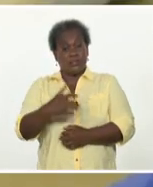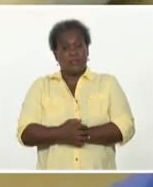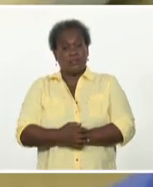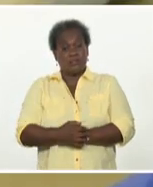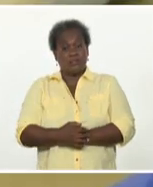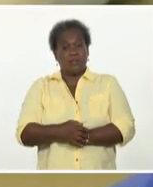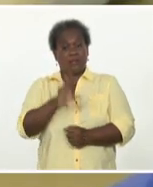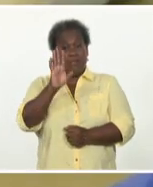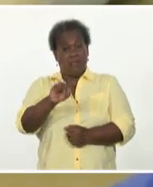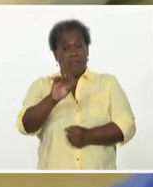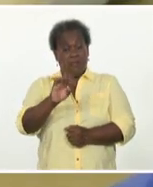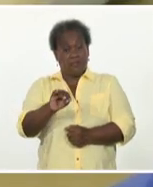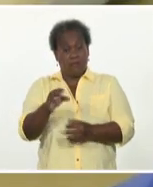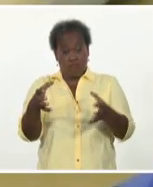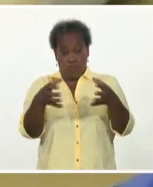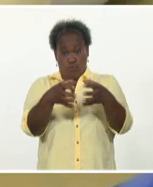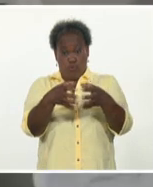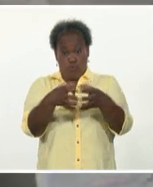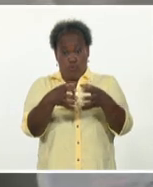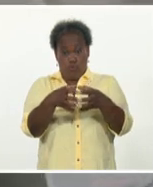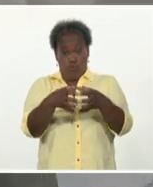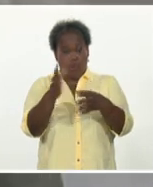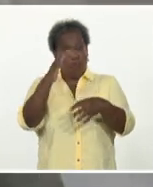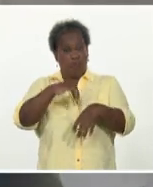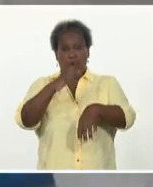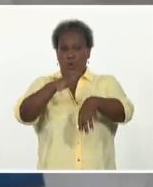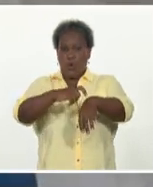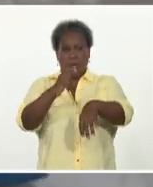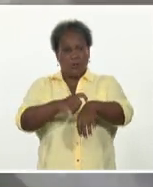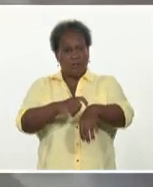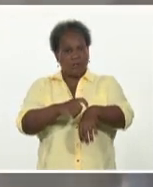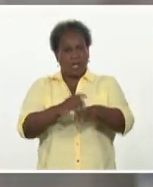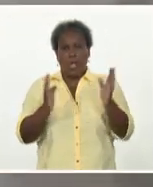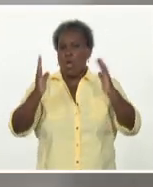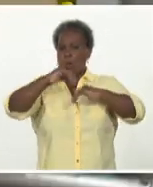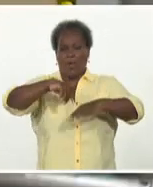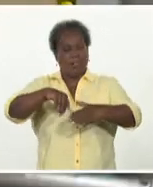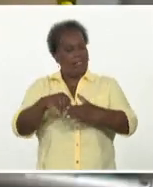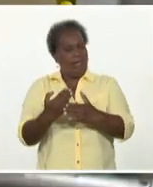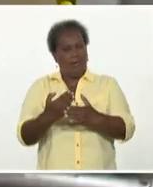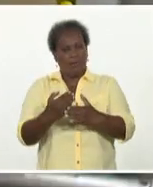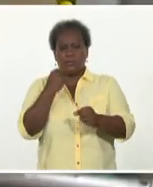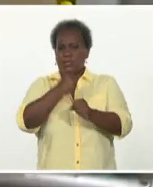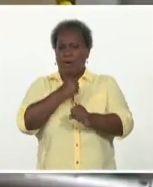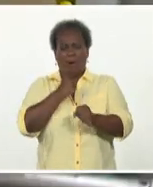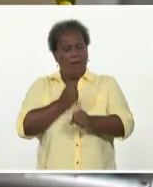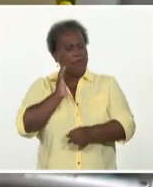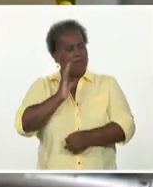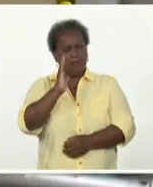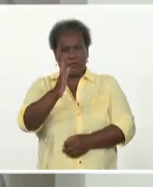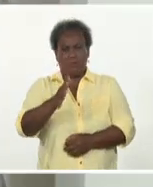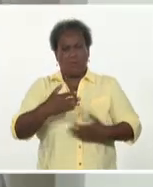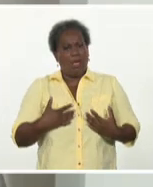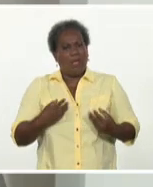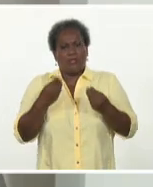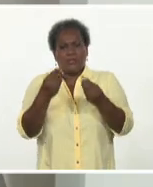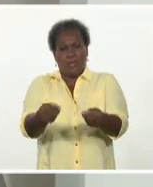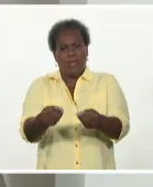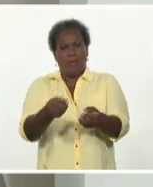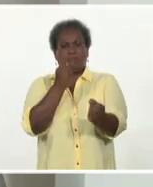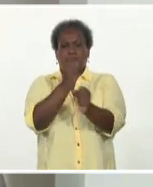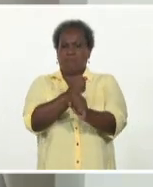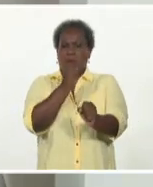destacar que este colectivo no tiene horario, no tiene día. Este colectivo es entrega total en función del